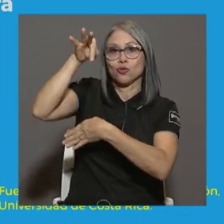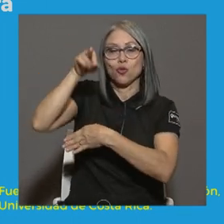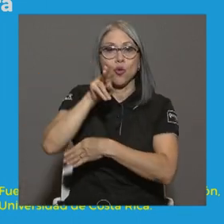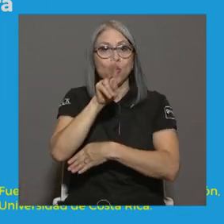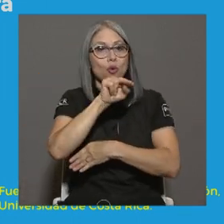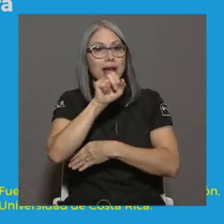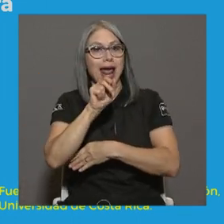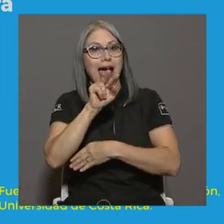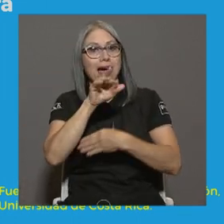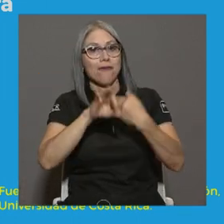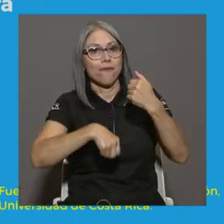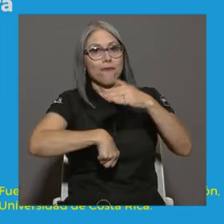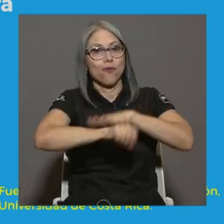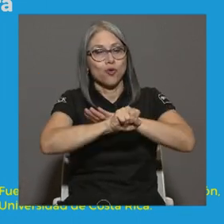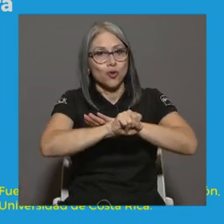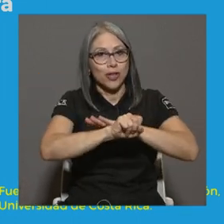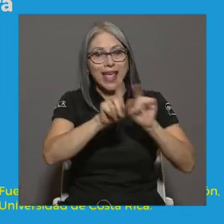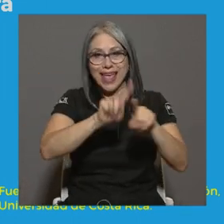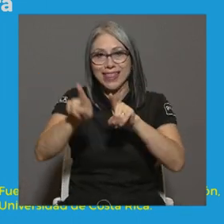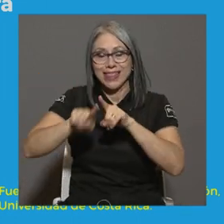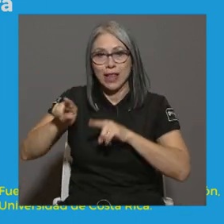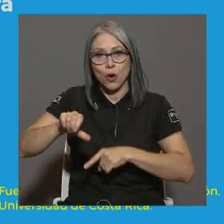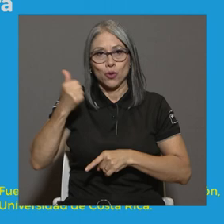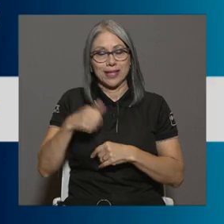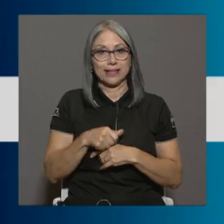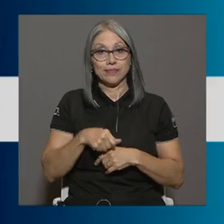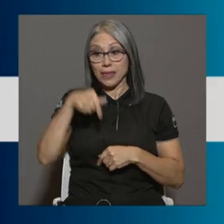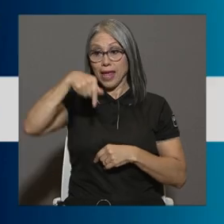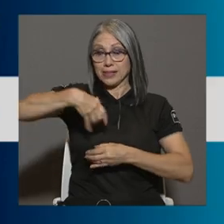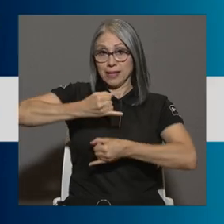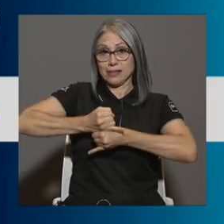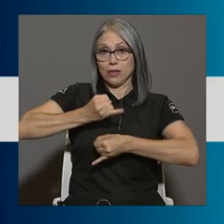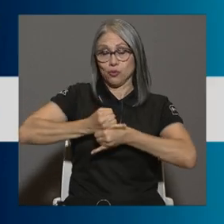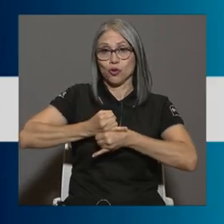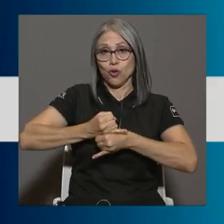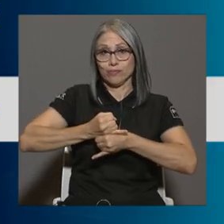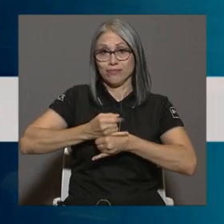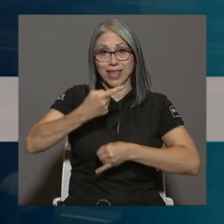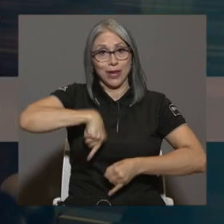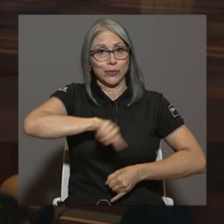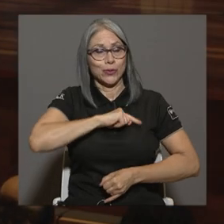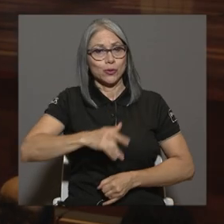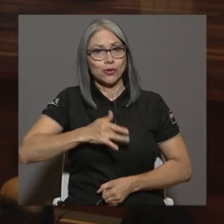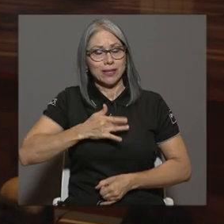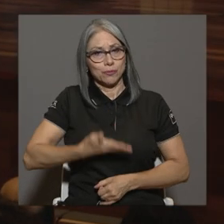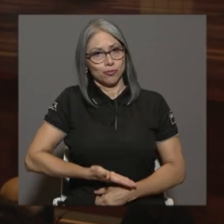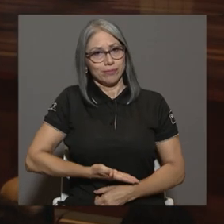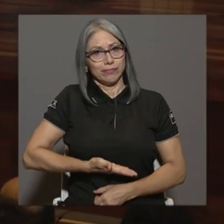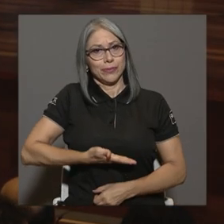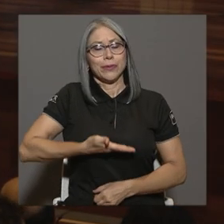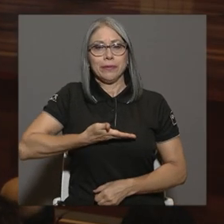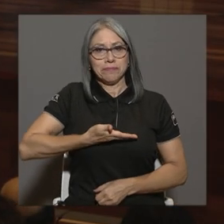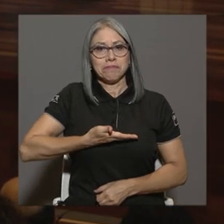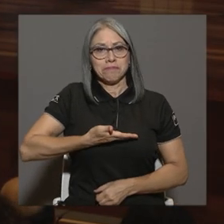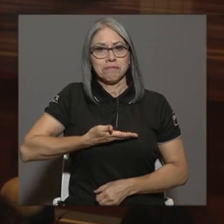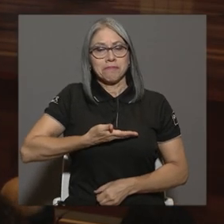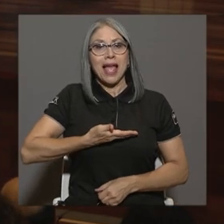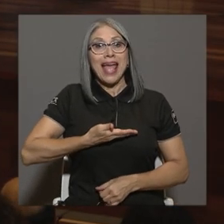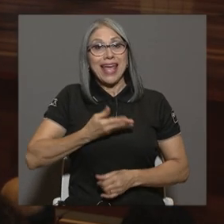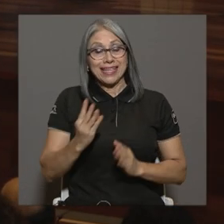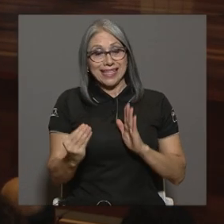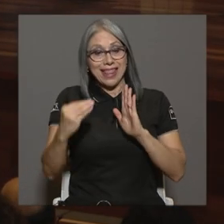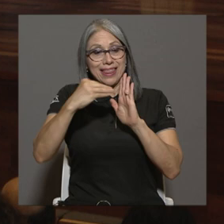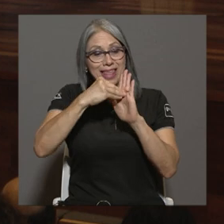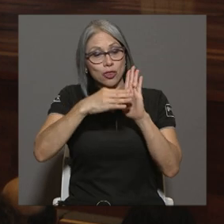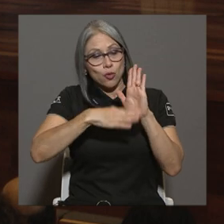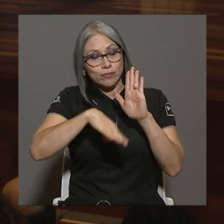UNAFUT, entre otras. Esta institución, de la cual nos enorgullecemos, figura entre las